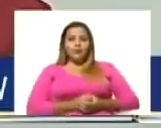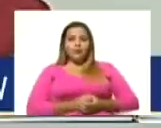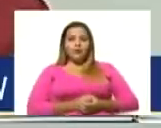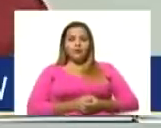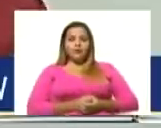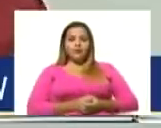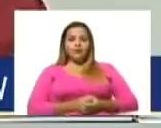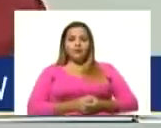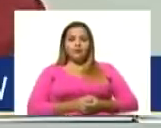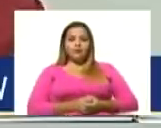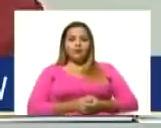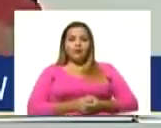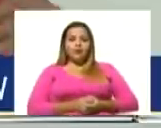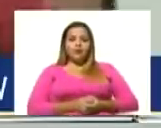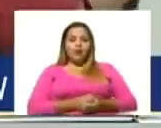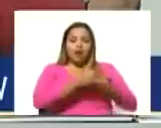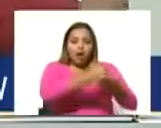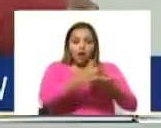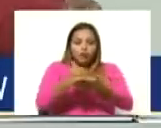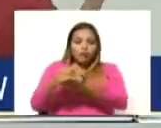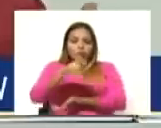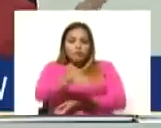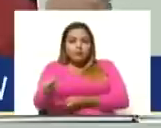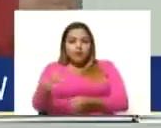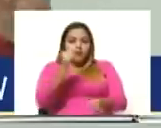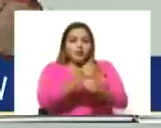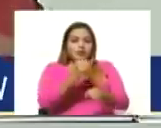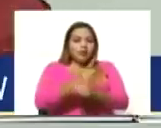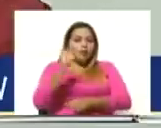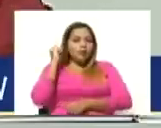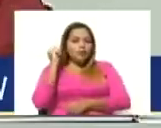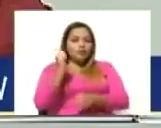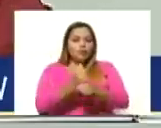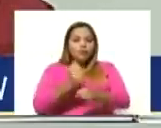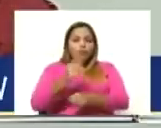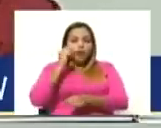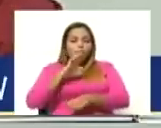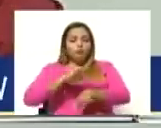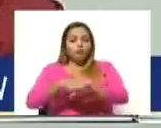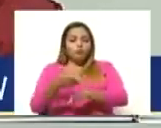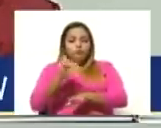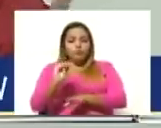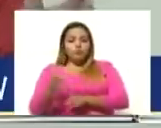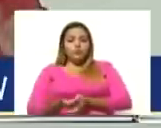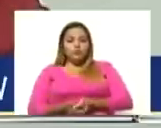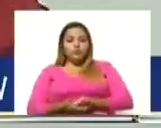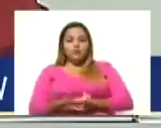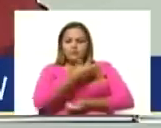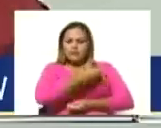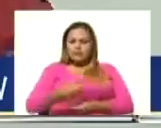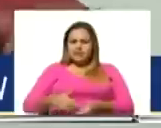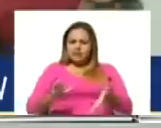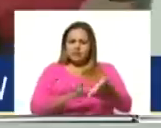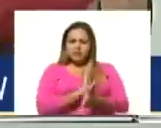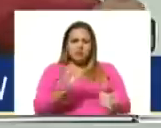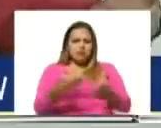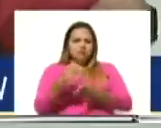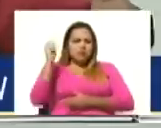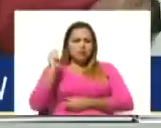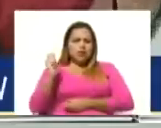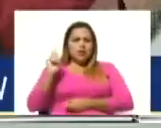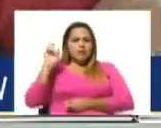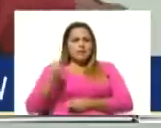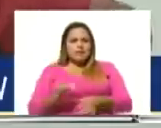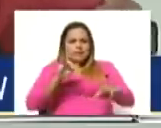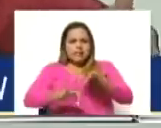los beneficios de los trabajadores y las trabajadoras, porque era el presidente de la Cámara de Diputados. Ah, Piñata, ¿no era el presidente de la Cámara? Claro. Y era el